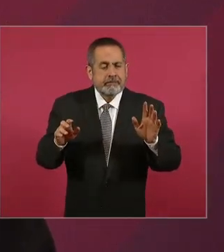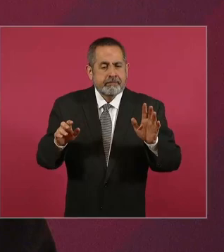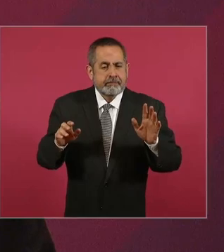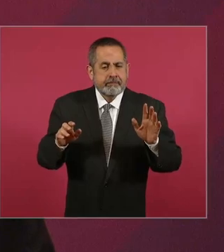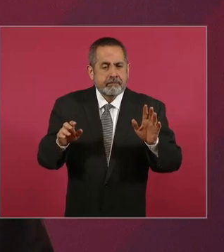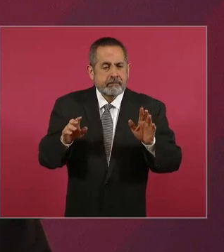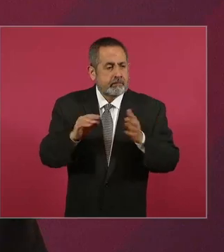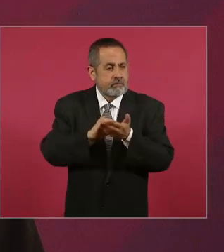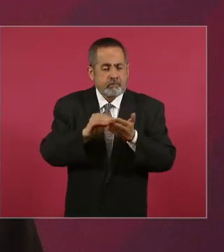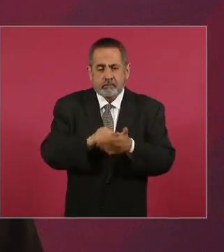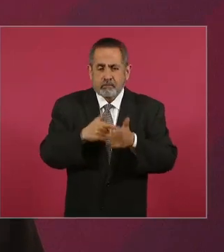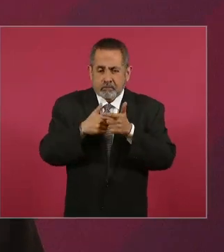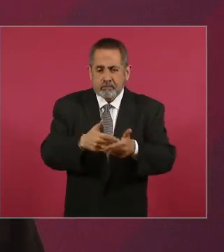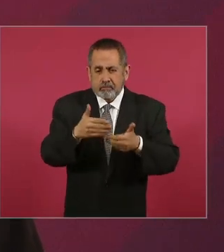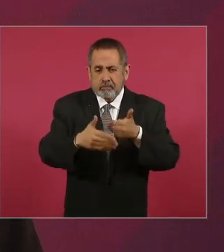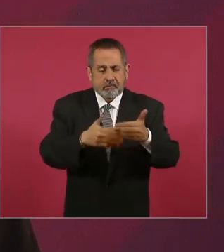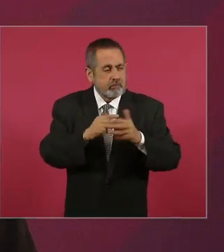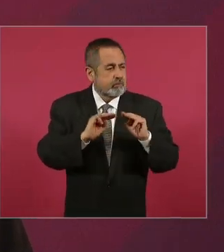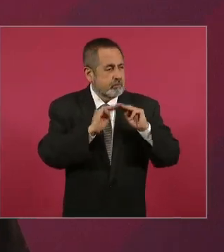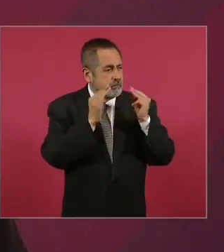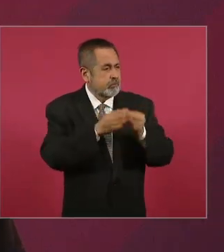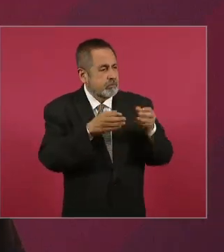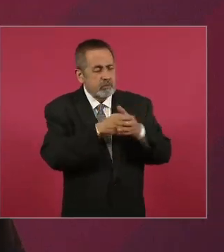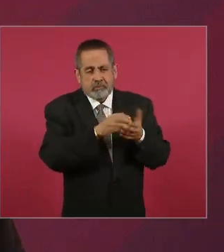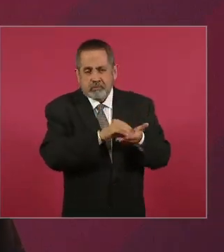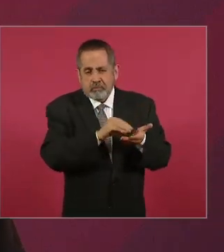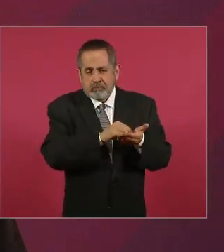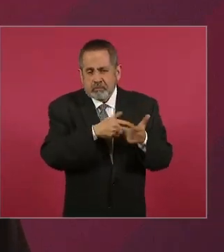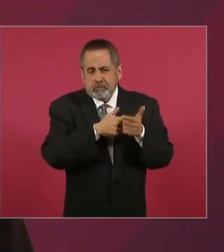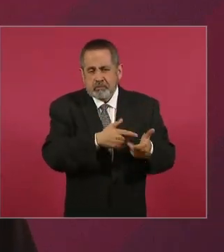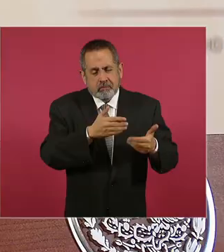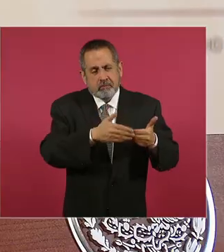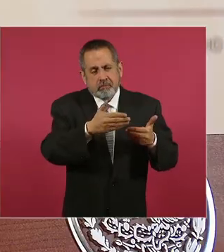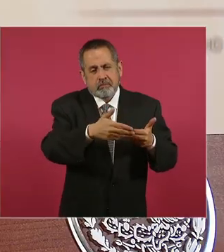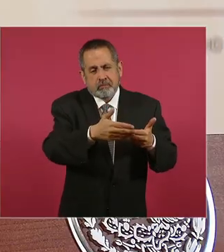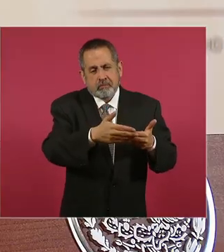de predominio de una mafia